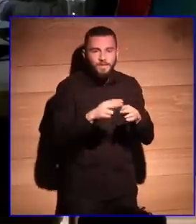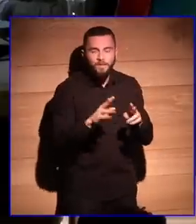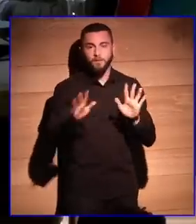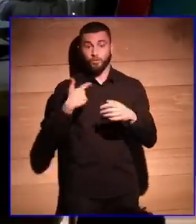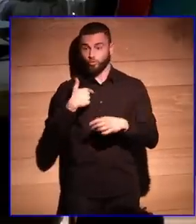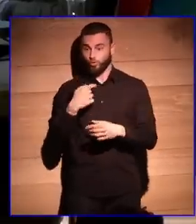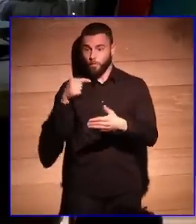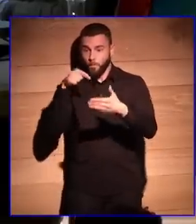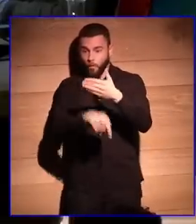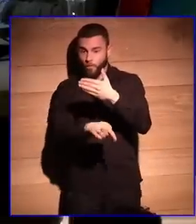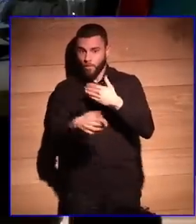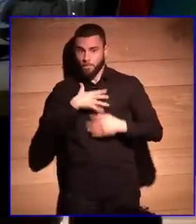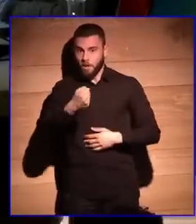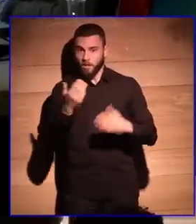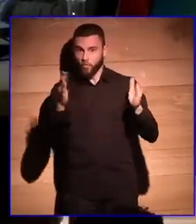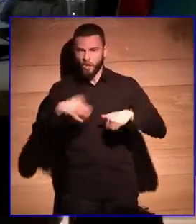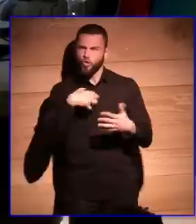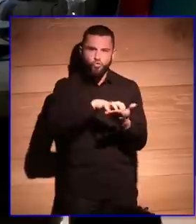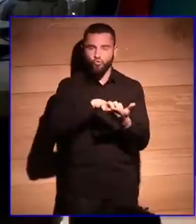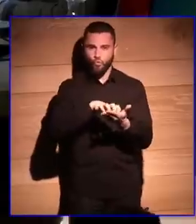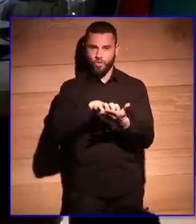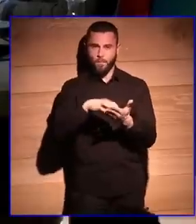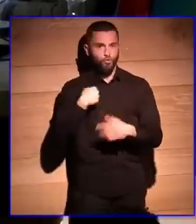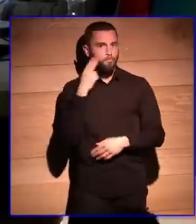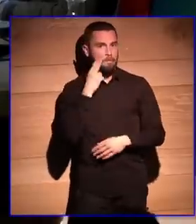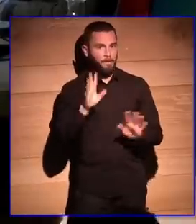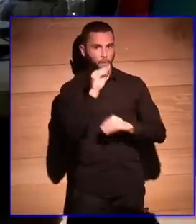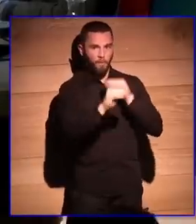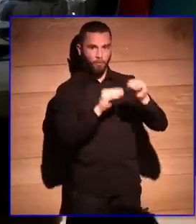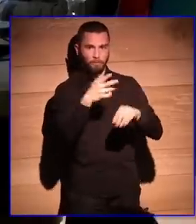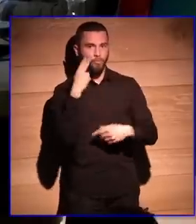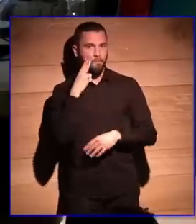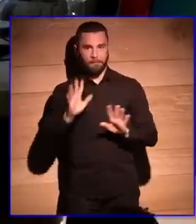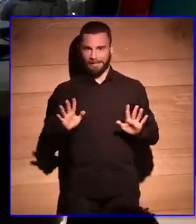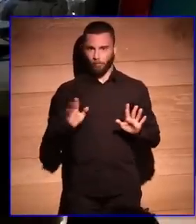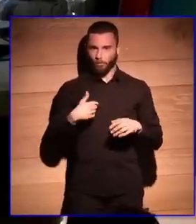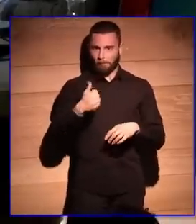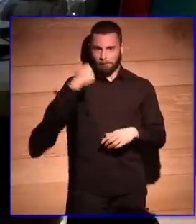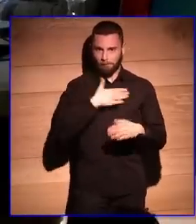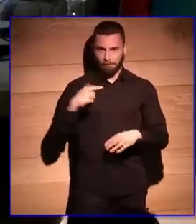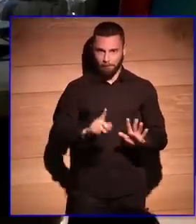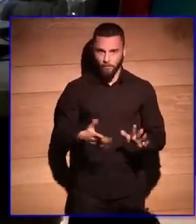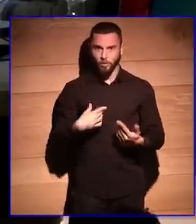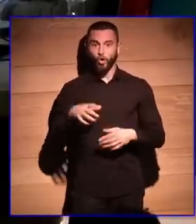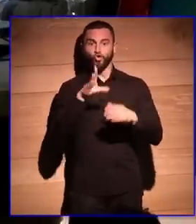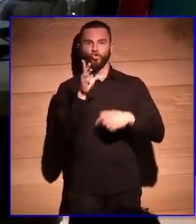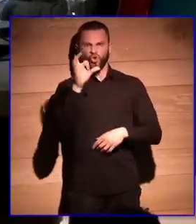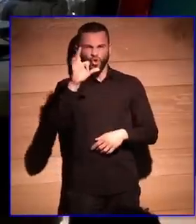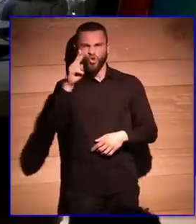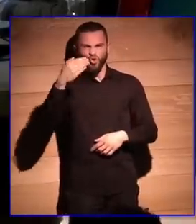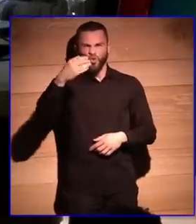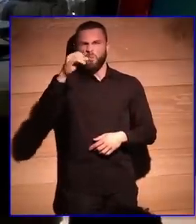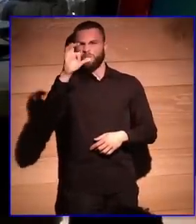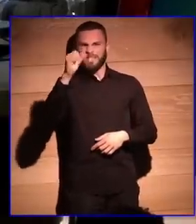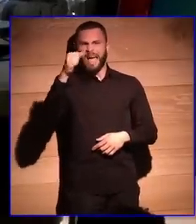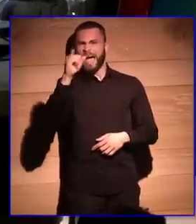profundizar. Es que tengo dudas, pero es que me da muchísimo miedo hacer más preguntas. Adelante. Los saharianos y catalanes.